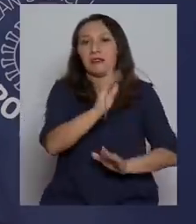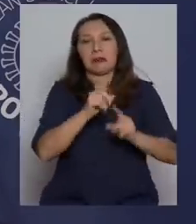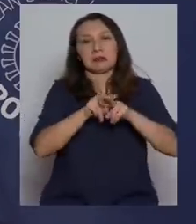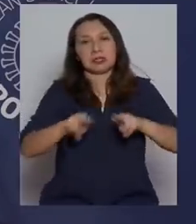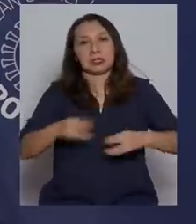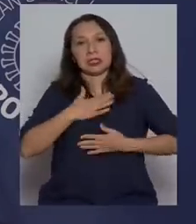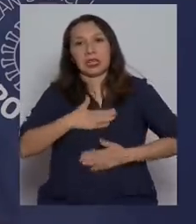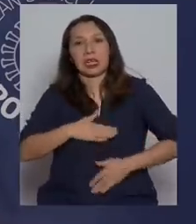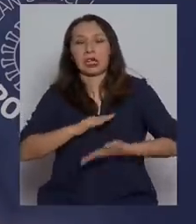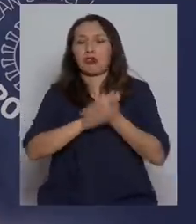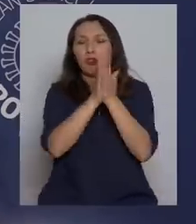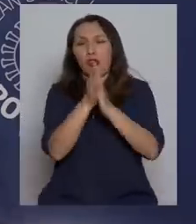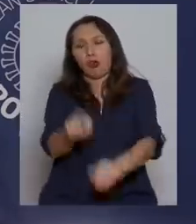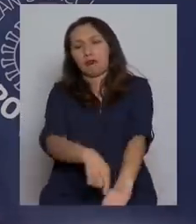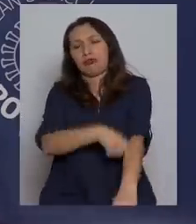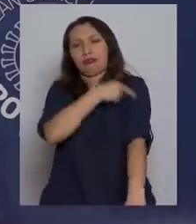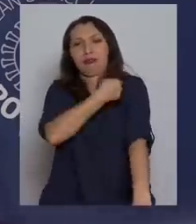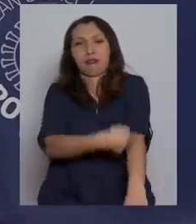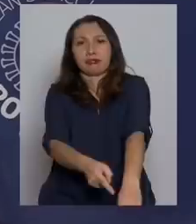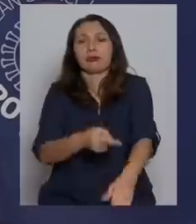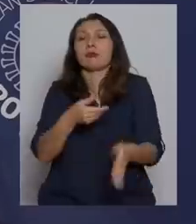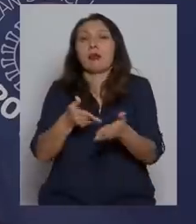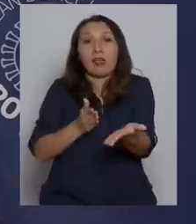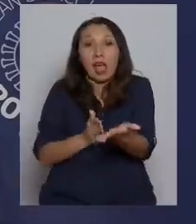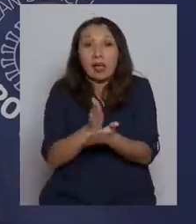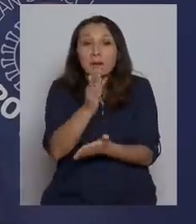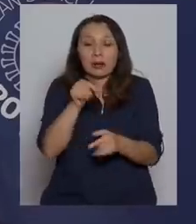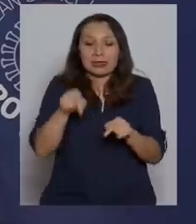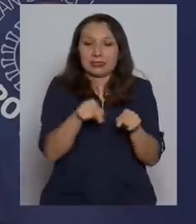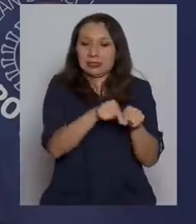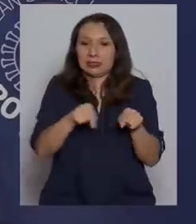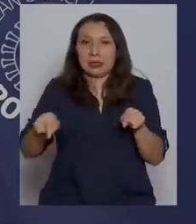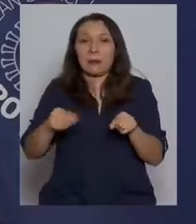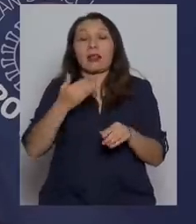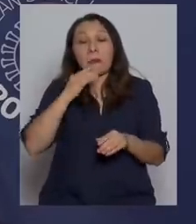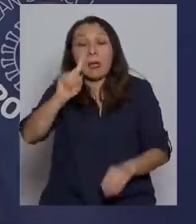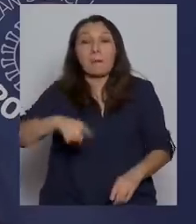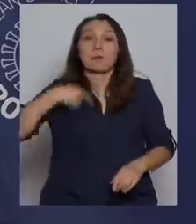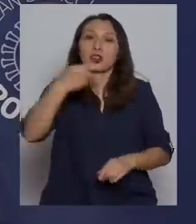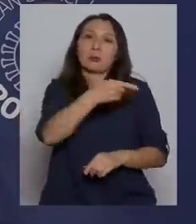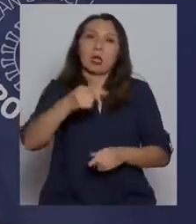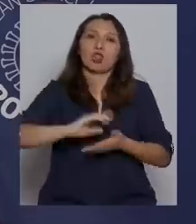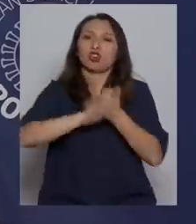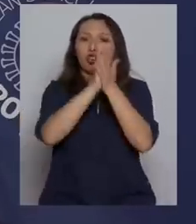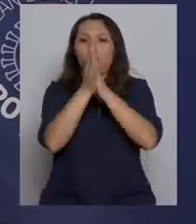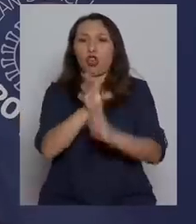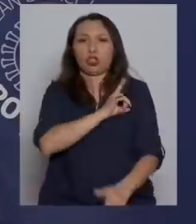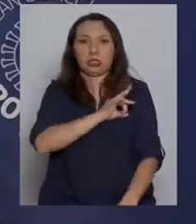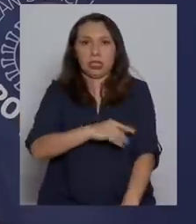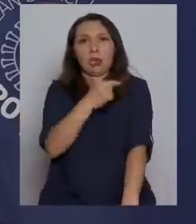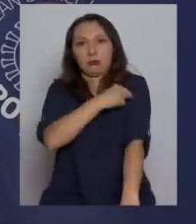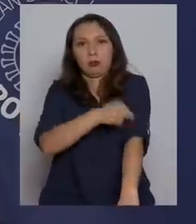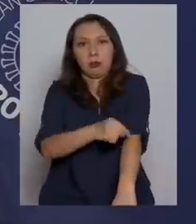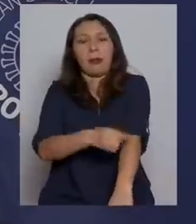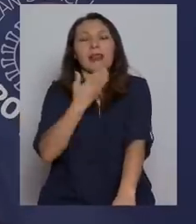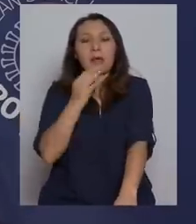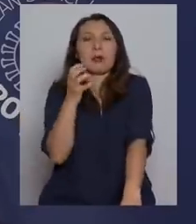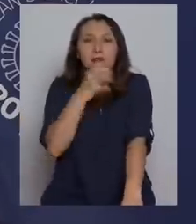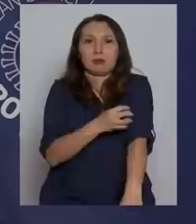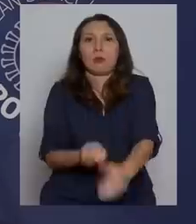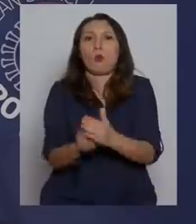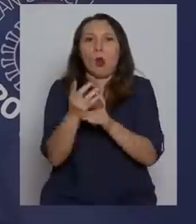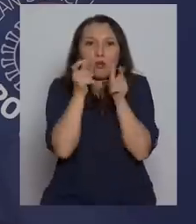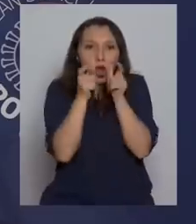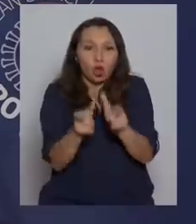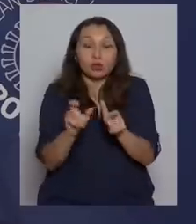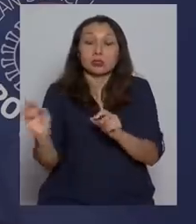largo del país. Esto será implementado durante esta semana y la próxima en todo el país. El